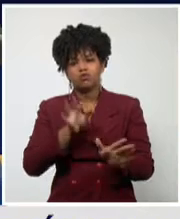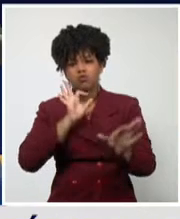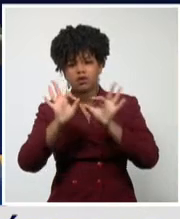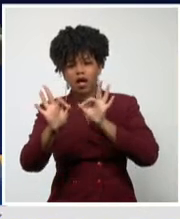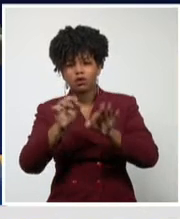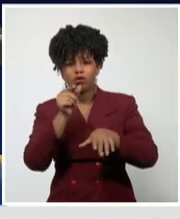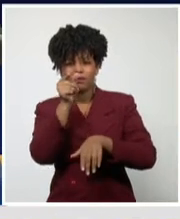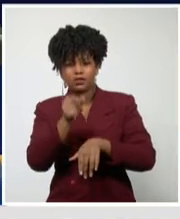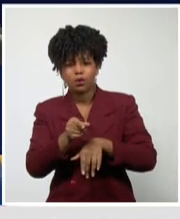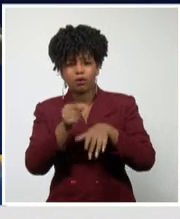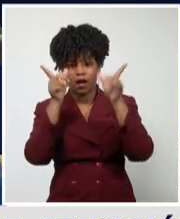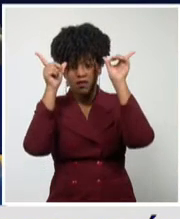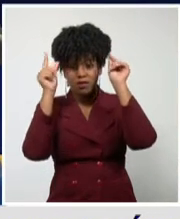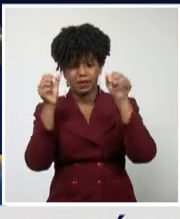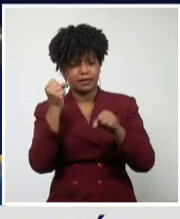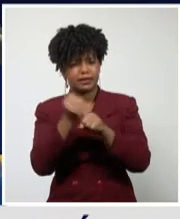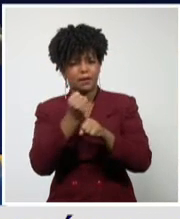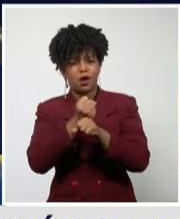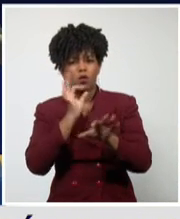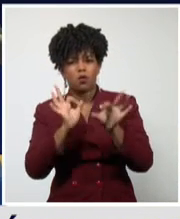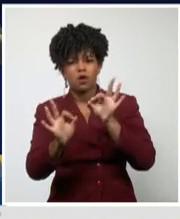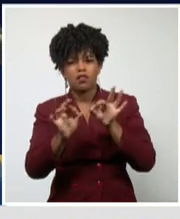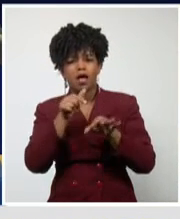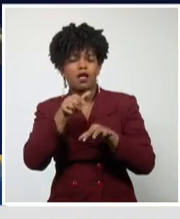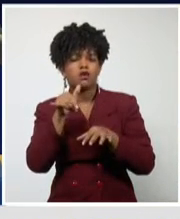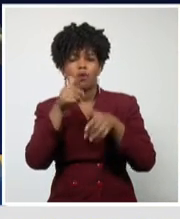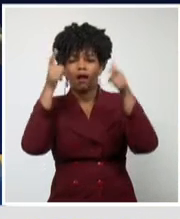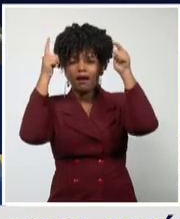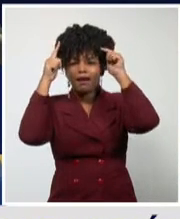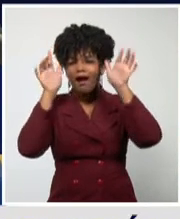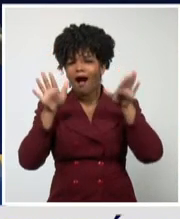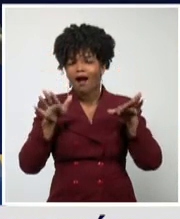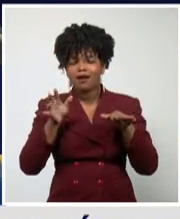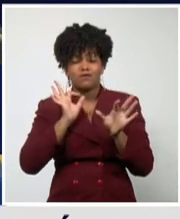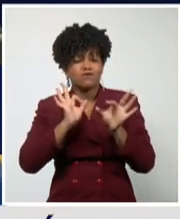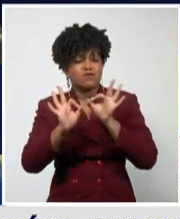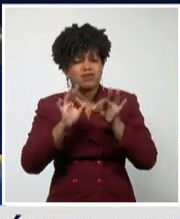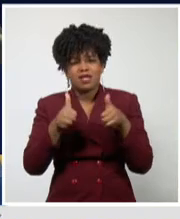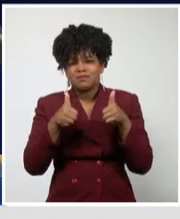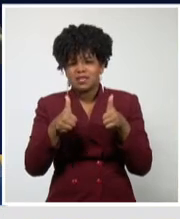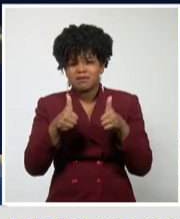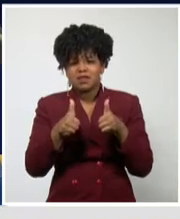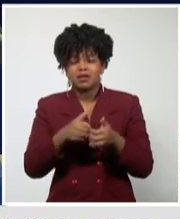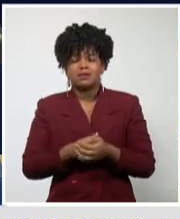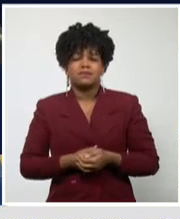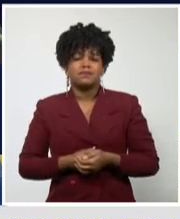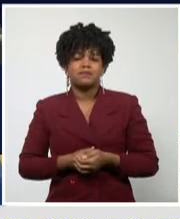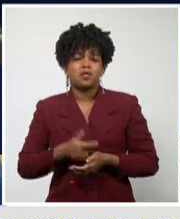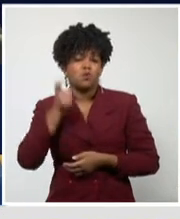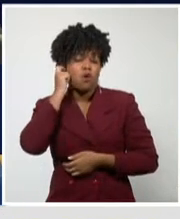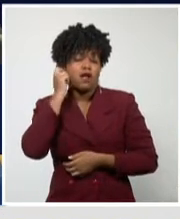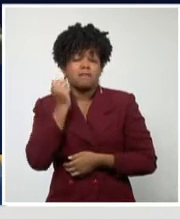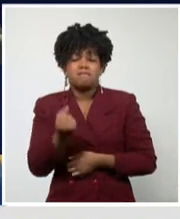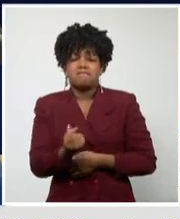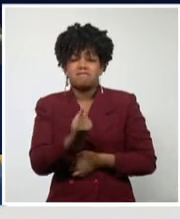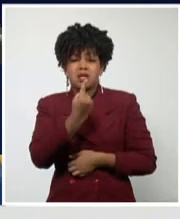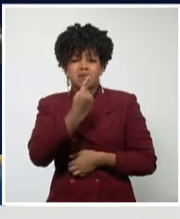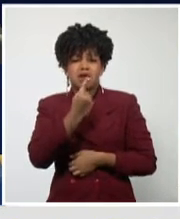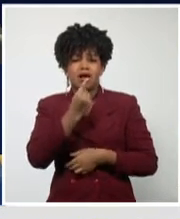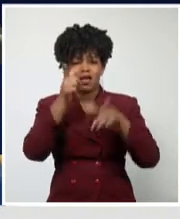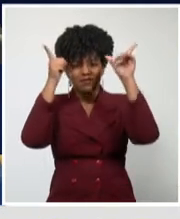sea, le llamaban el ángel cuidador, y que fue la primera que introdujo